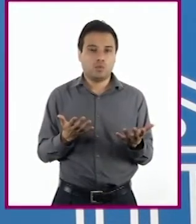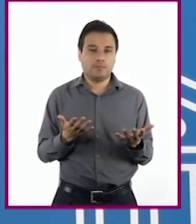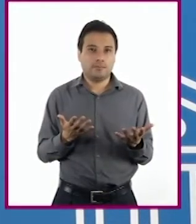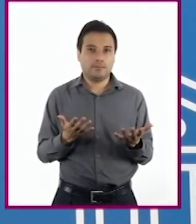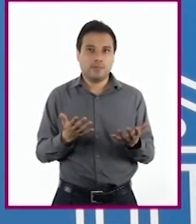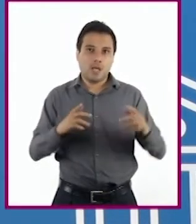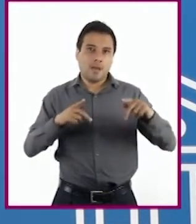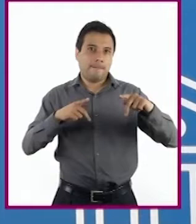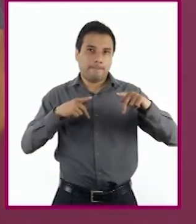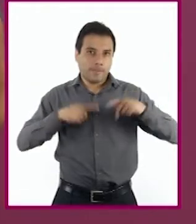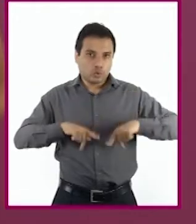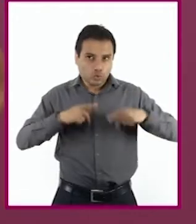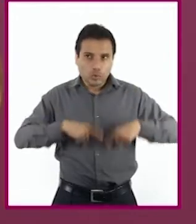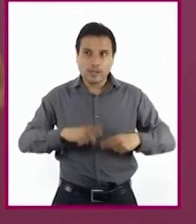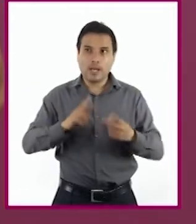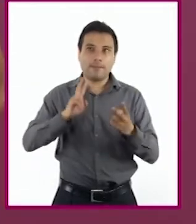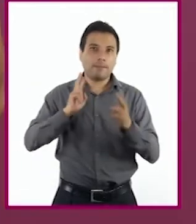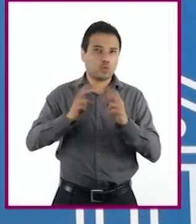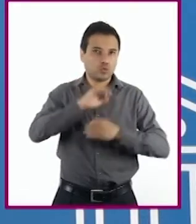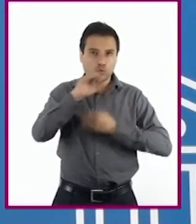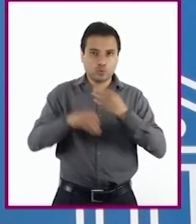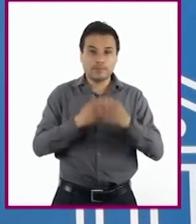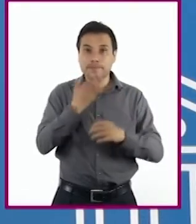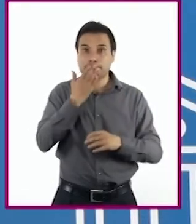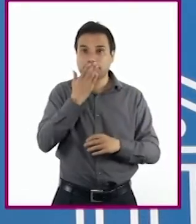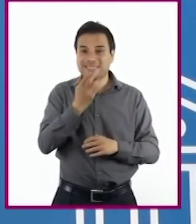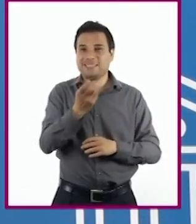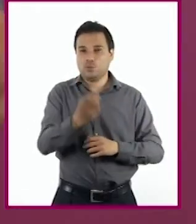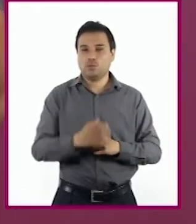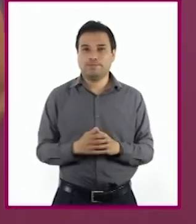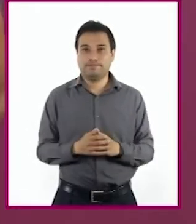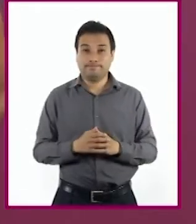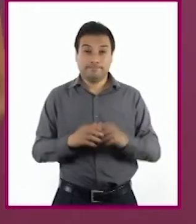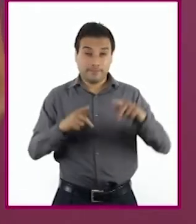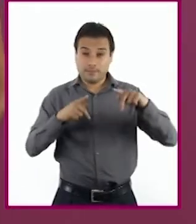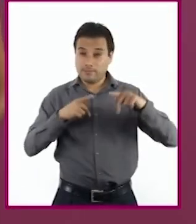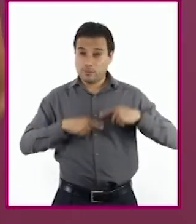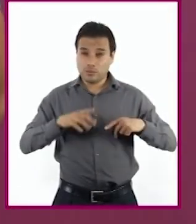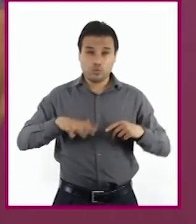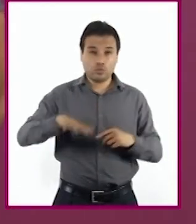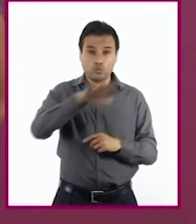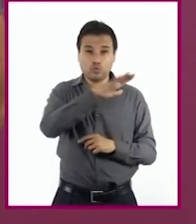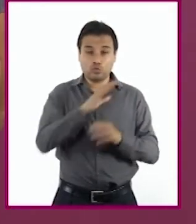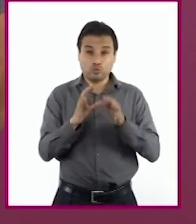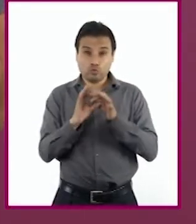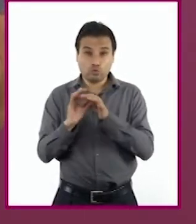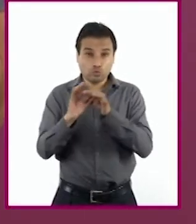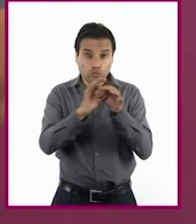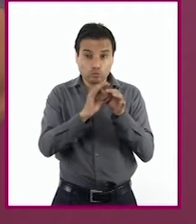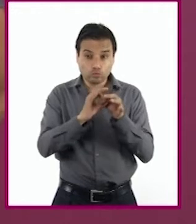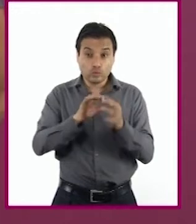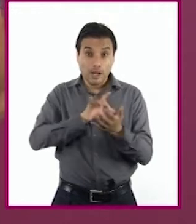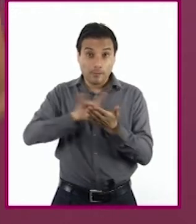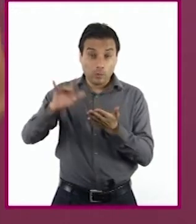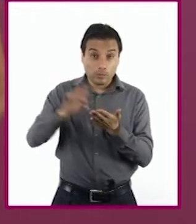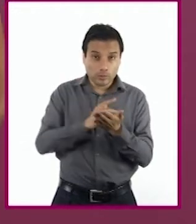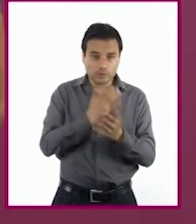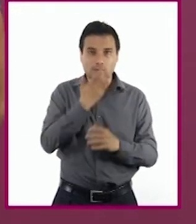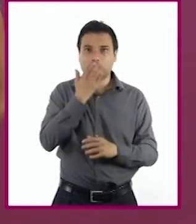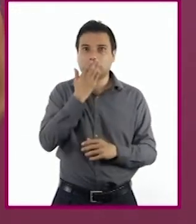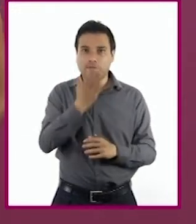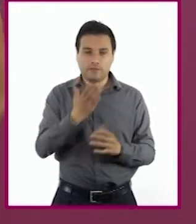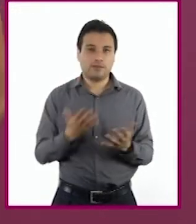y vecinos, etc. Claro, Nadia, al tener una sociedad armónica, donde existe apoyo entre sus